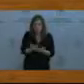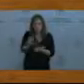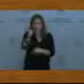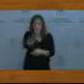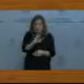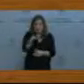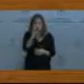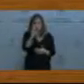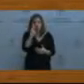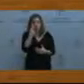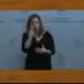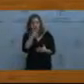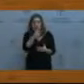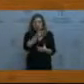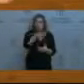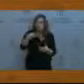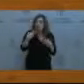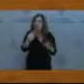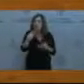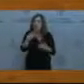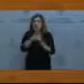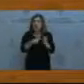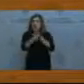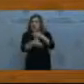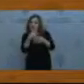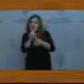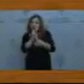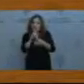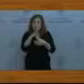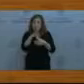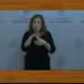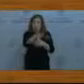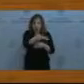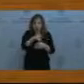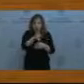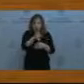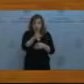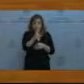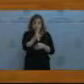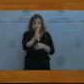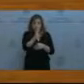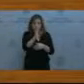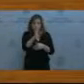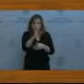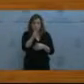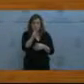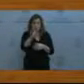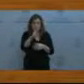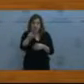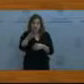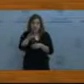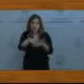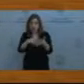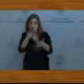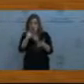el desarrollo de las plantas que están en proyecto de tramitación, en Rotterdam, en Barcelona, a la espera de ver cómo